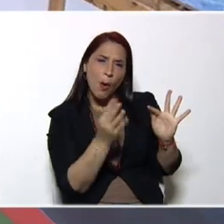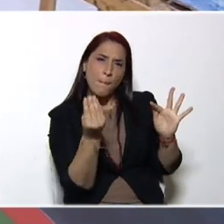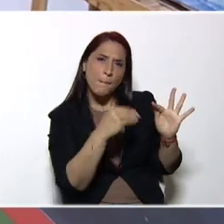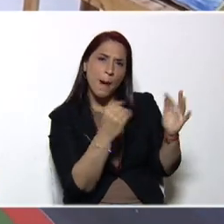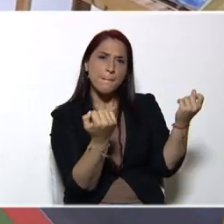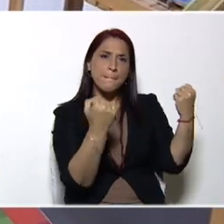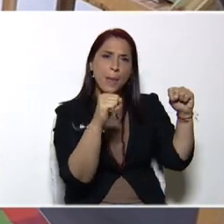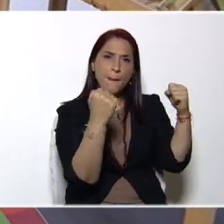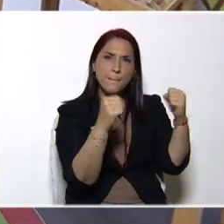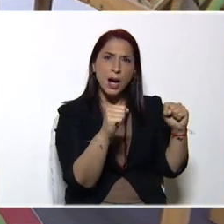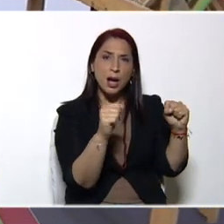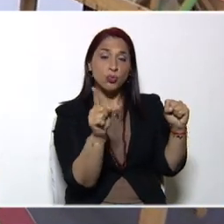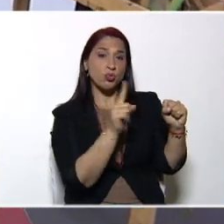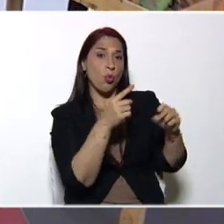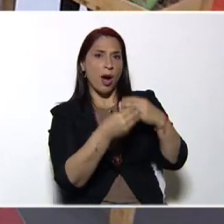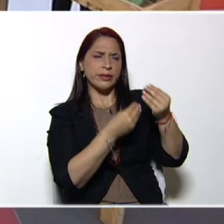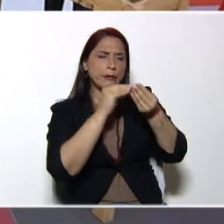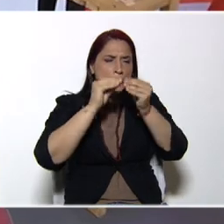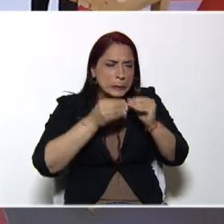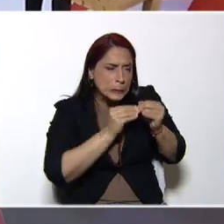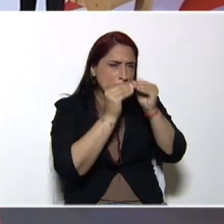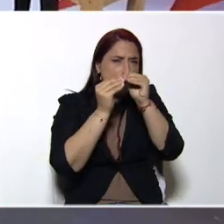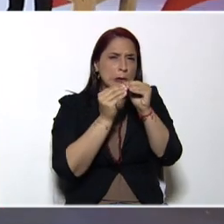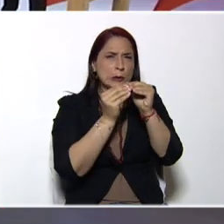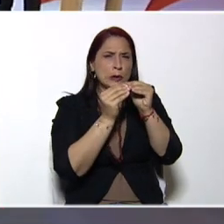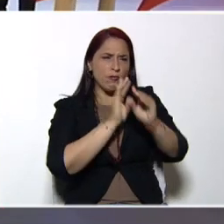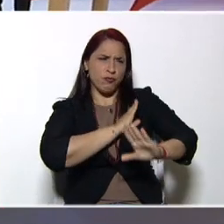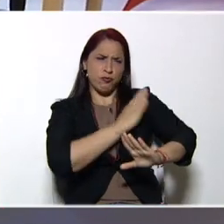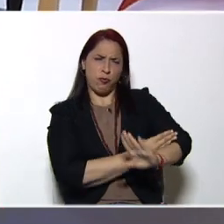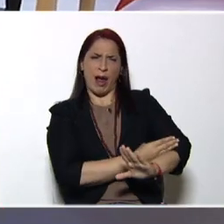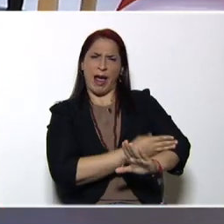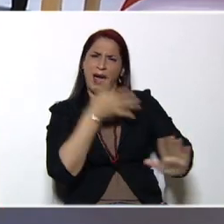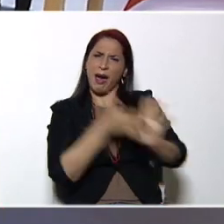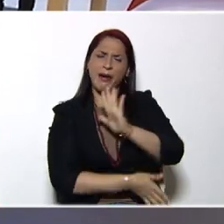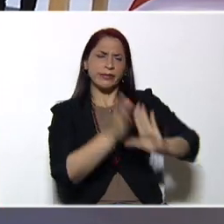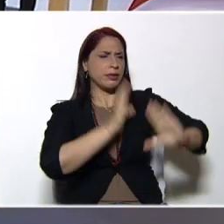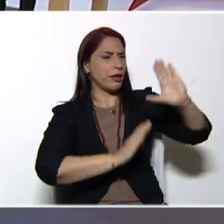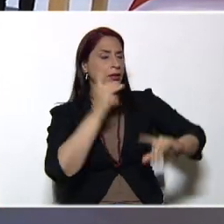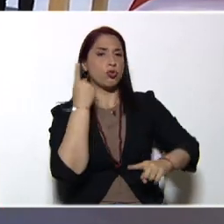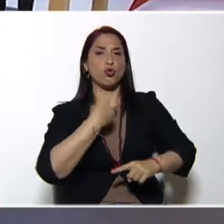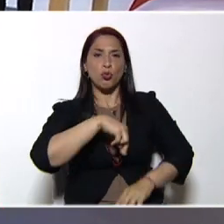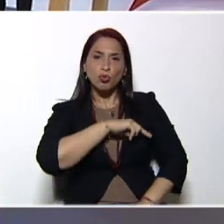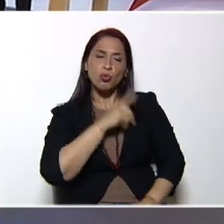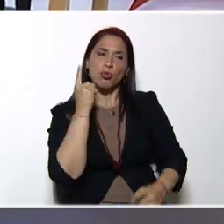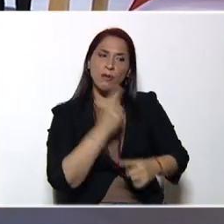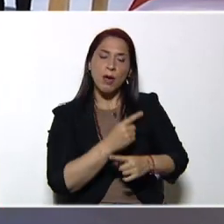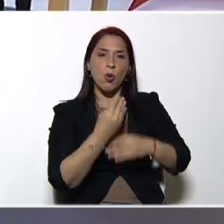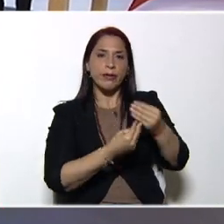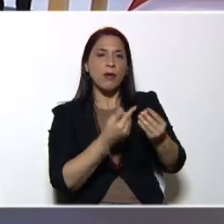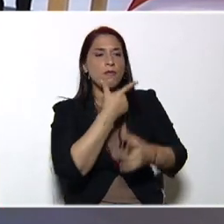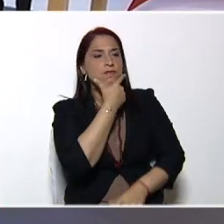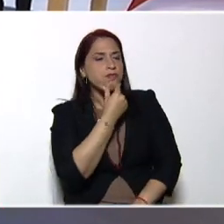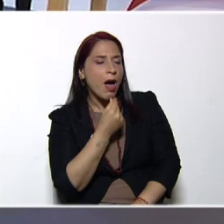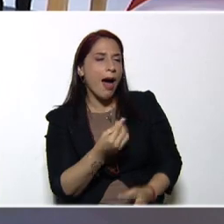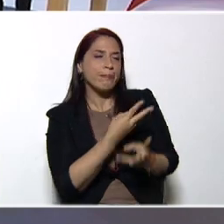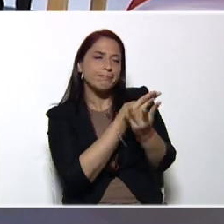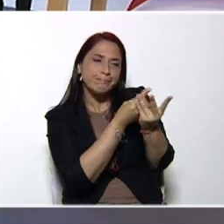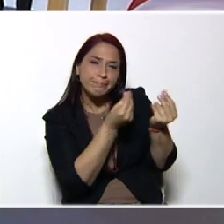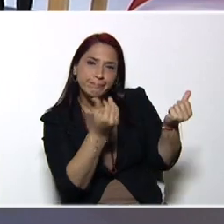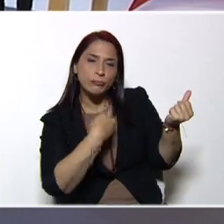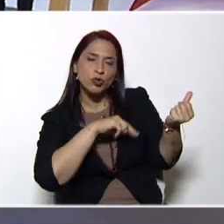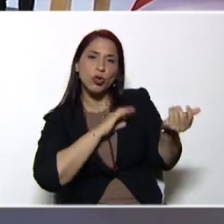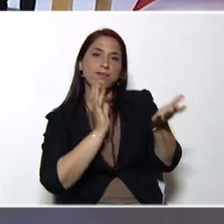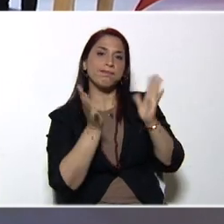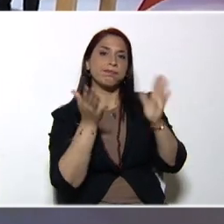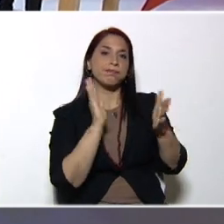Ya no vamos a estar haciendo estas estructuras rígidas de la ciencia, sino que vamos a hacerlo lo más humano posible. Y bueno, ya lo habíamos conversado en